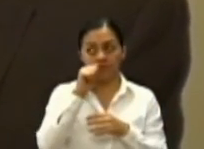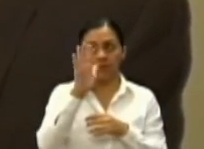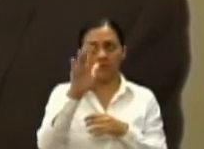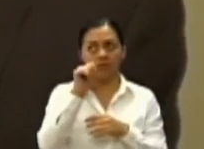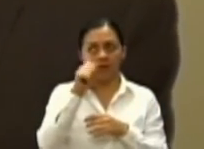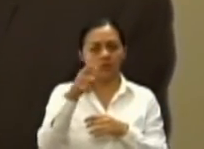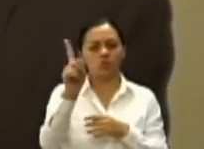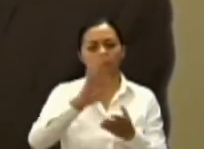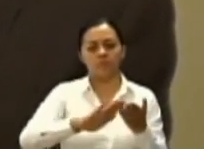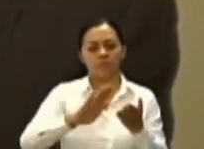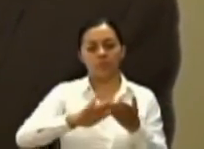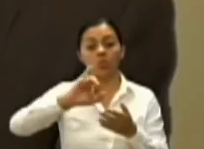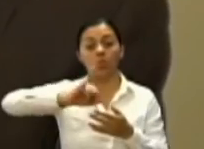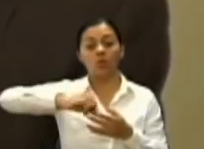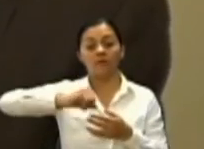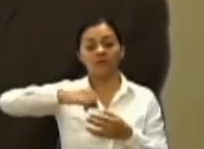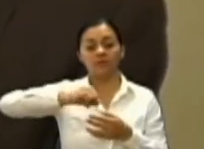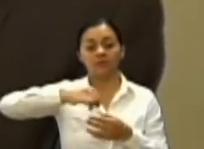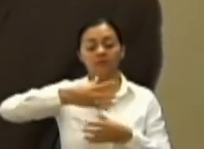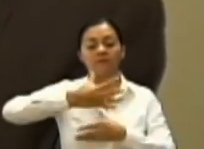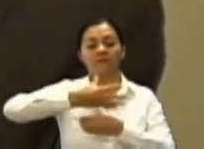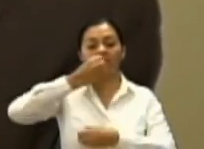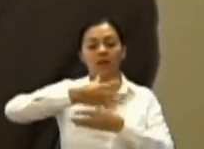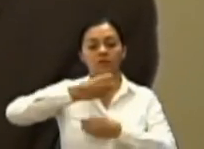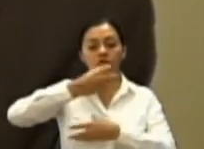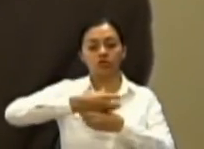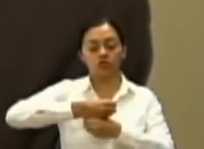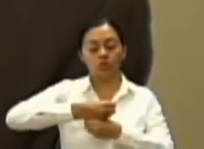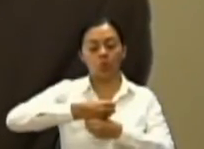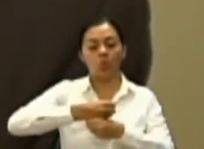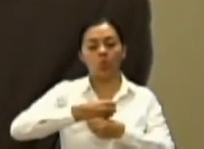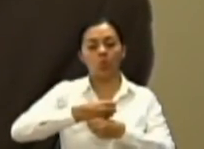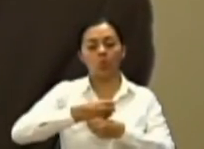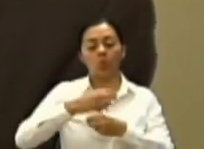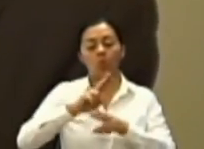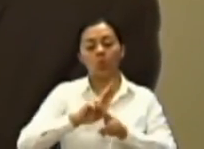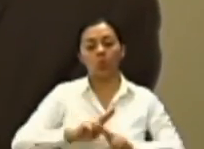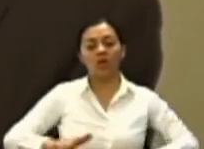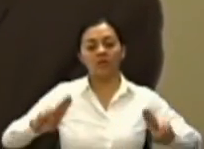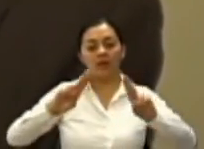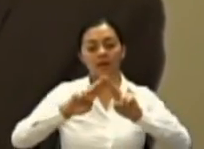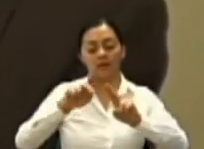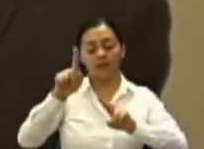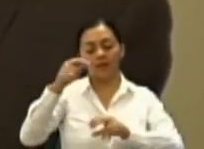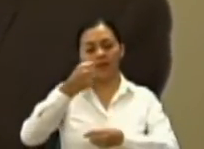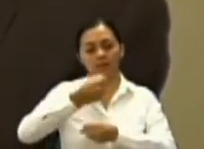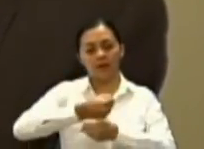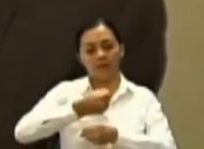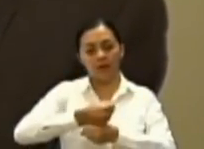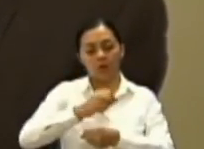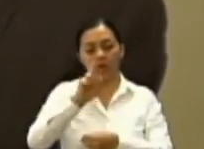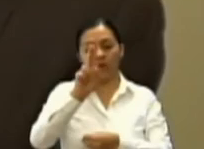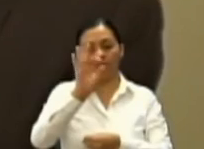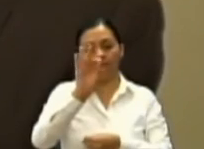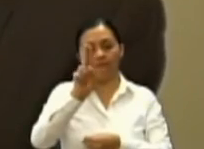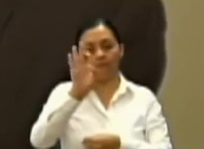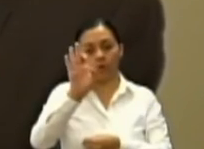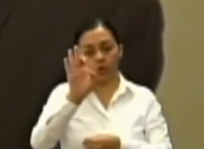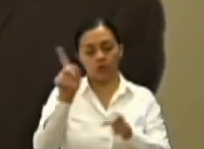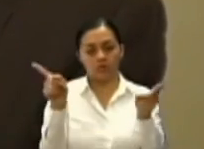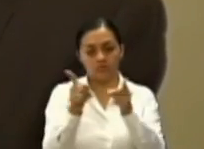para el jueves se ha convocado el futuro que ya se había convocado hace tiempo en sus eternas marchas que siempre unen 600 700 personas